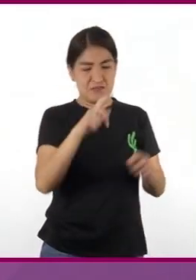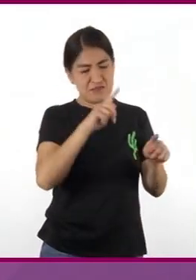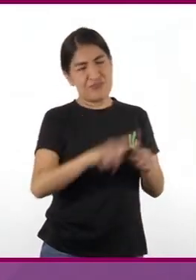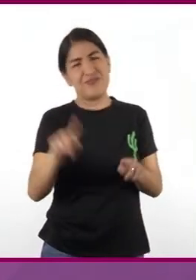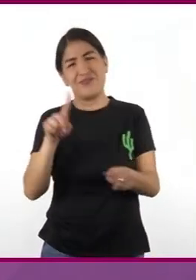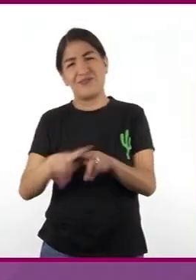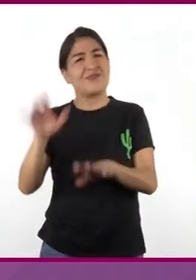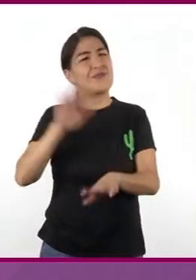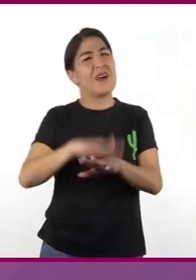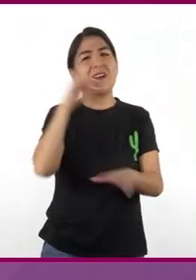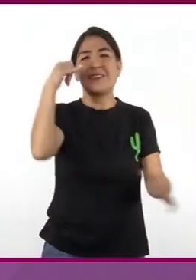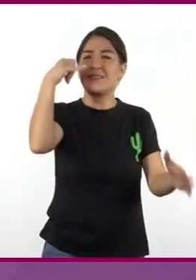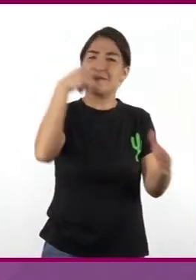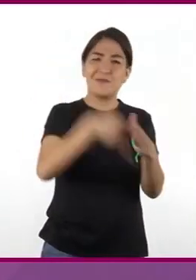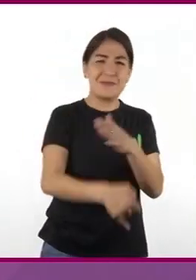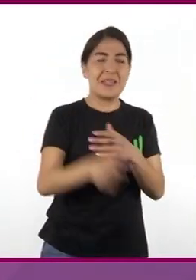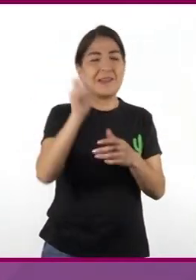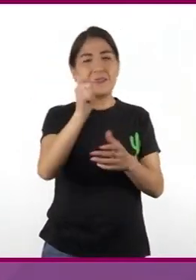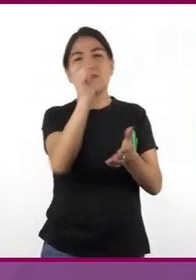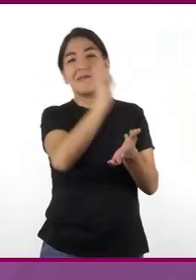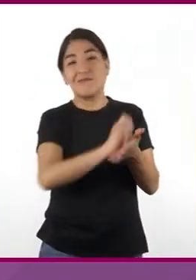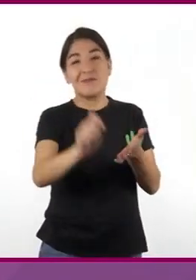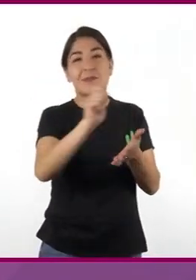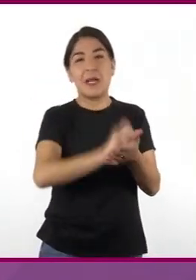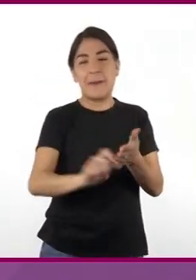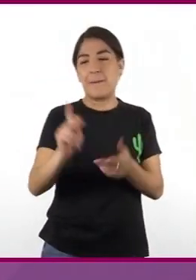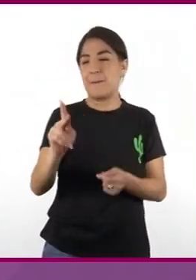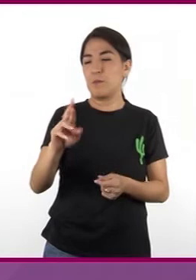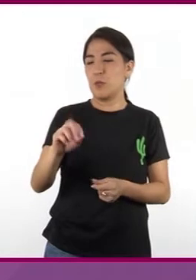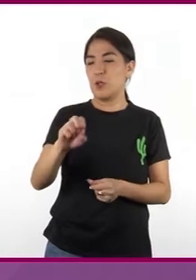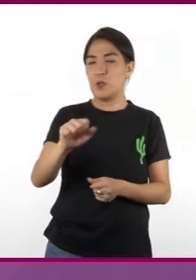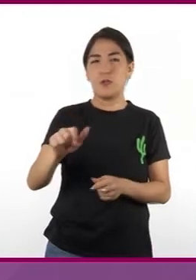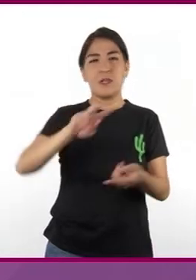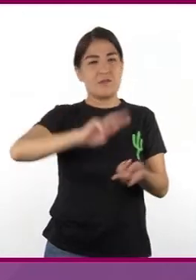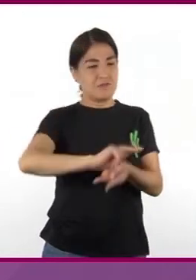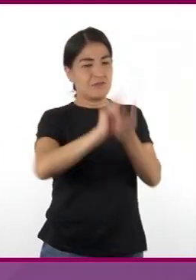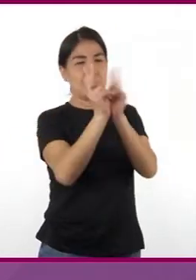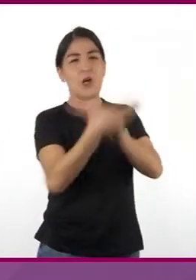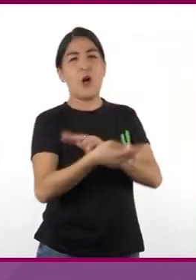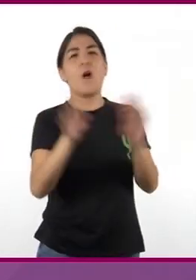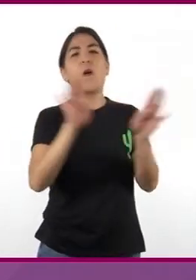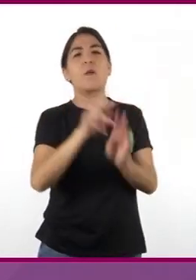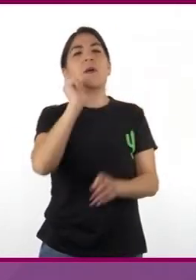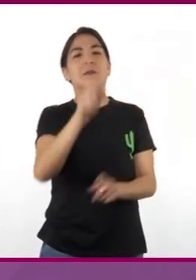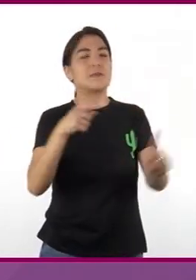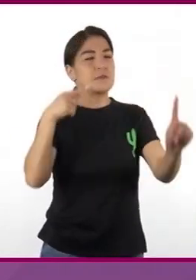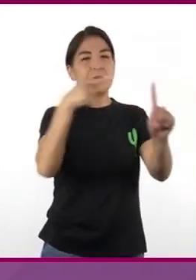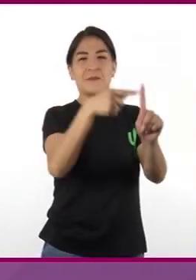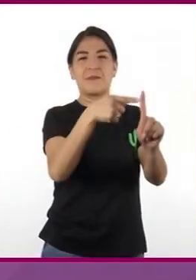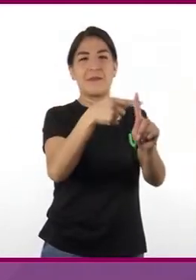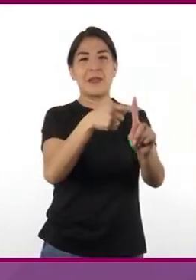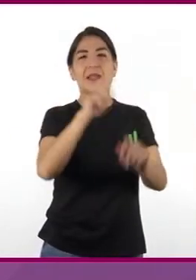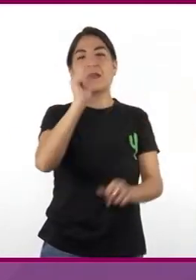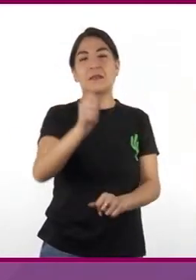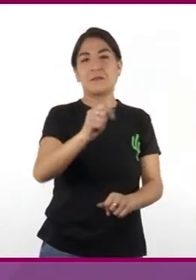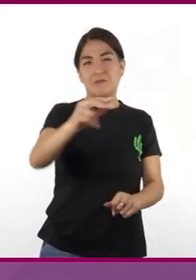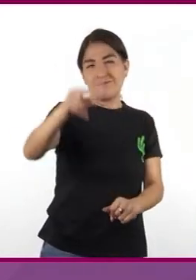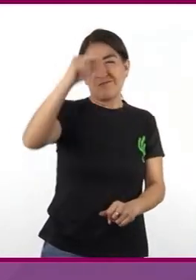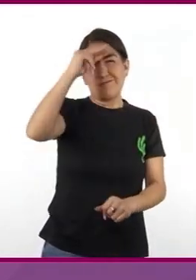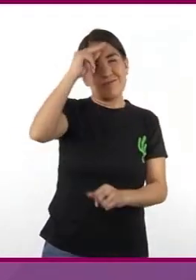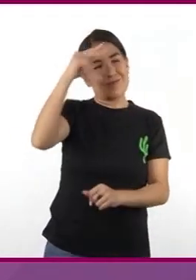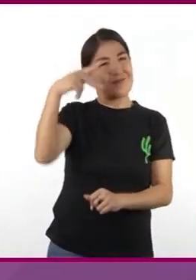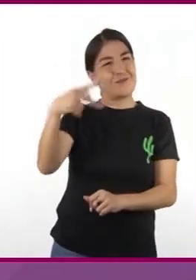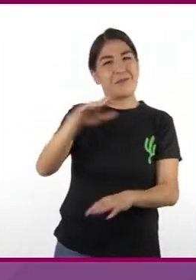piezas laudatorias escritas en prosa con el objetivo de señalar una y otra vez el genio impar de Sor